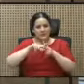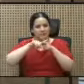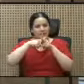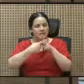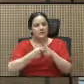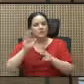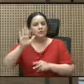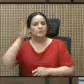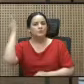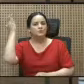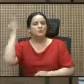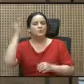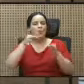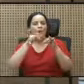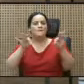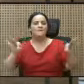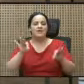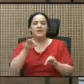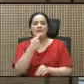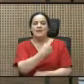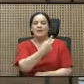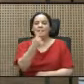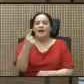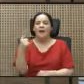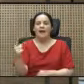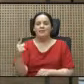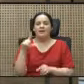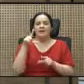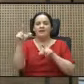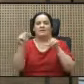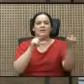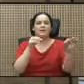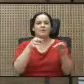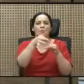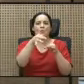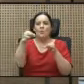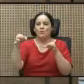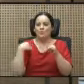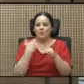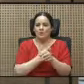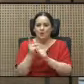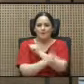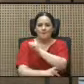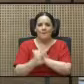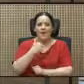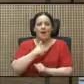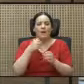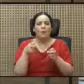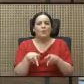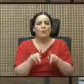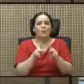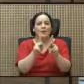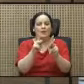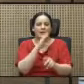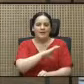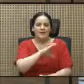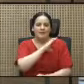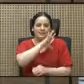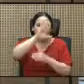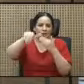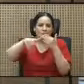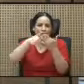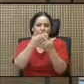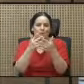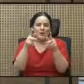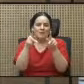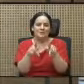frase: que en cada rincón de nuestro país haya oportunidades de calidad para todas las personas,